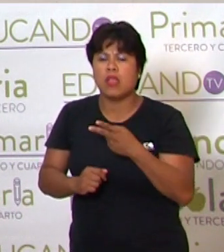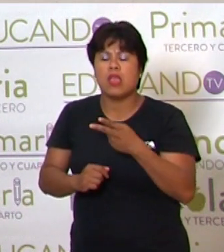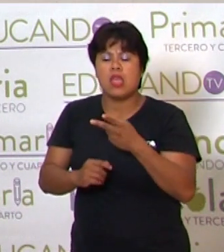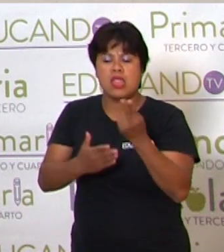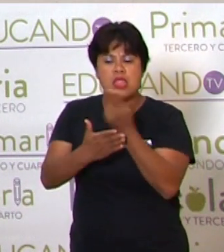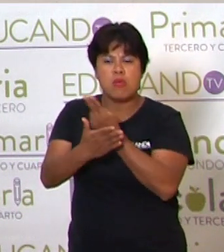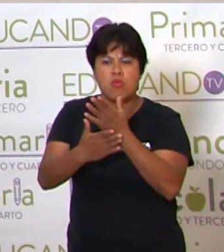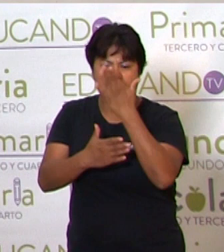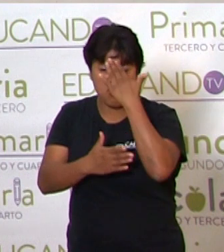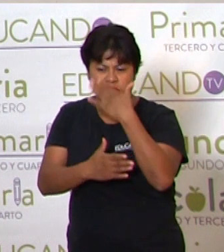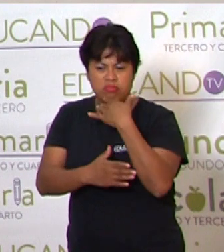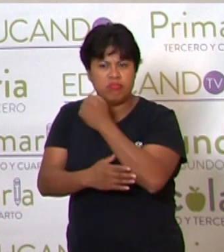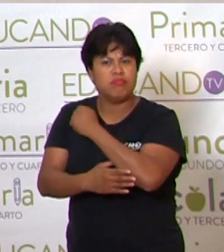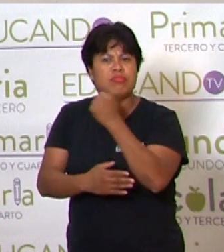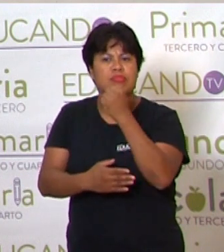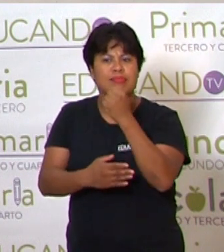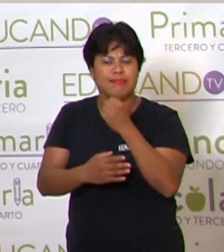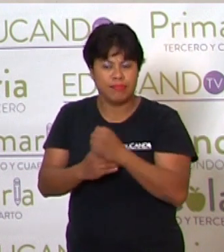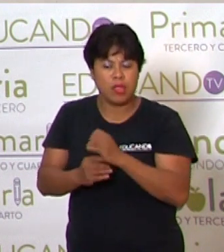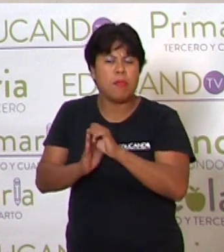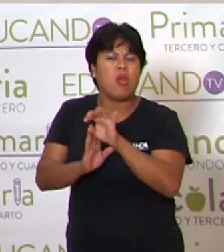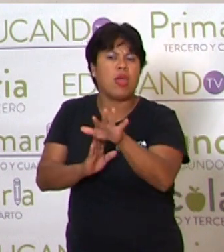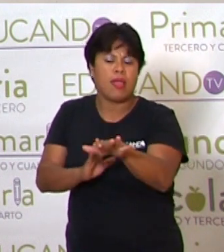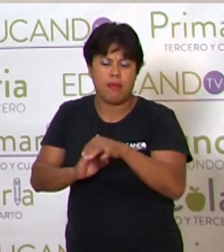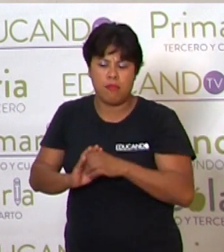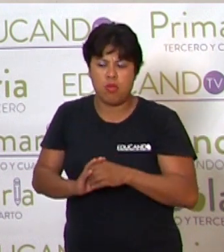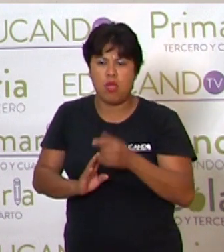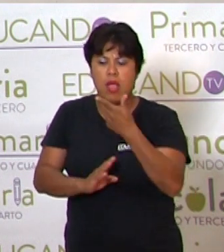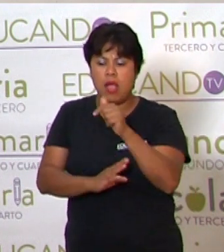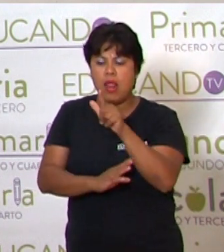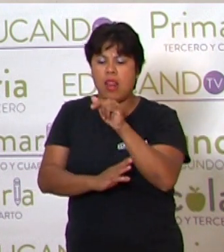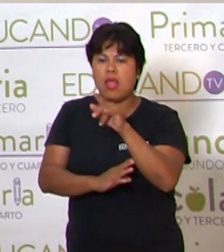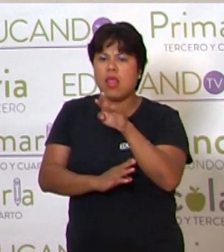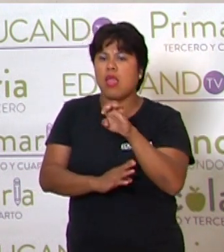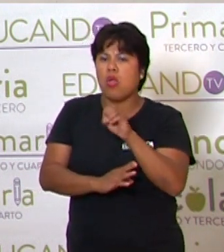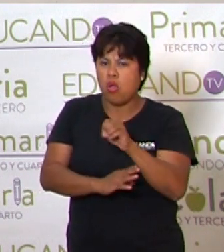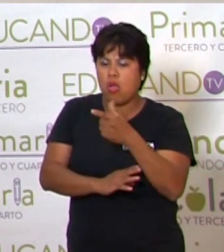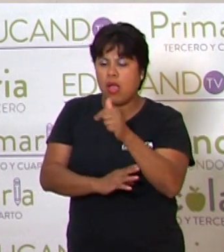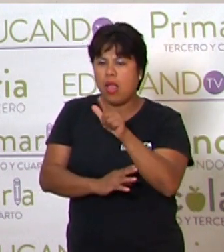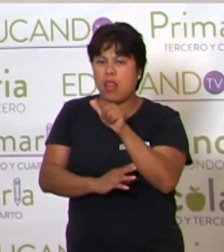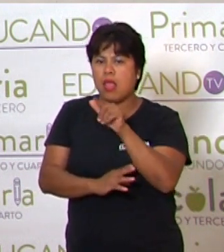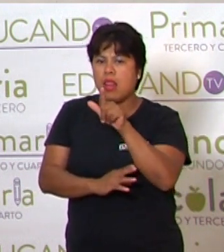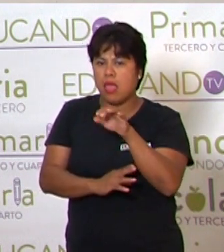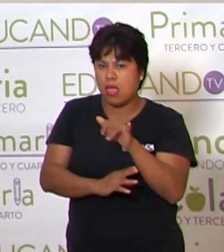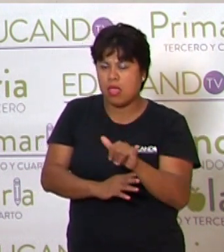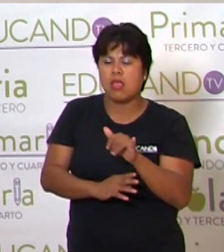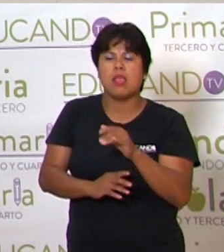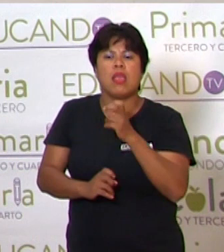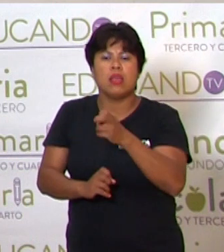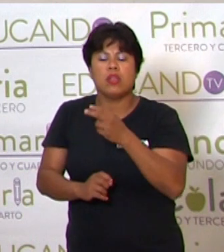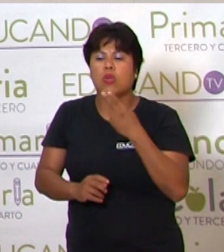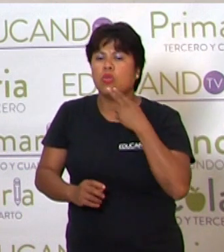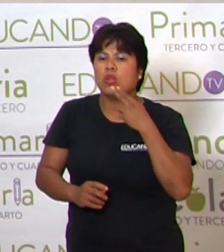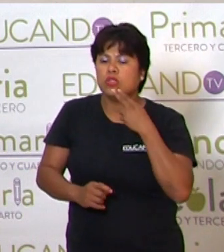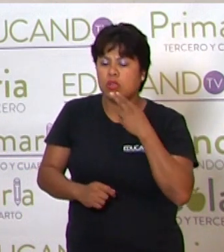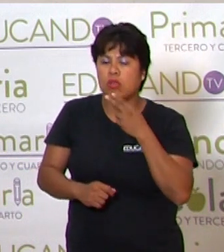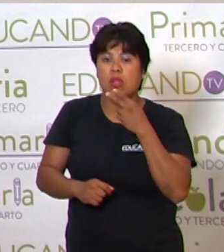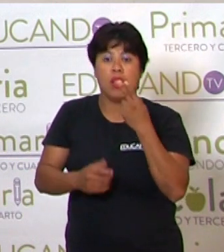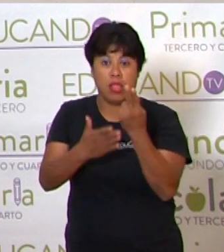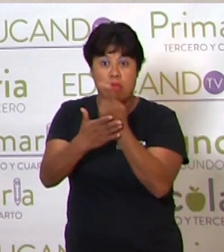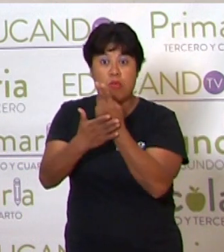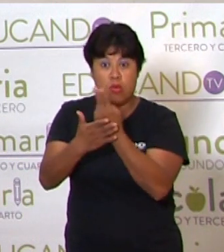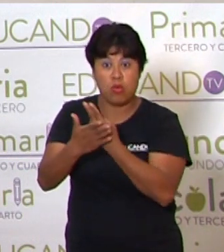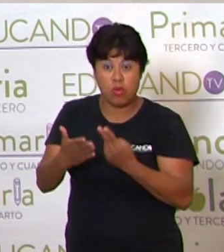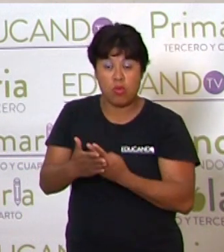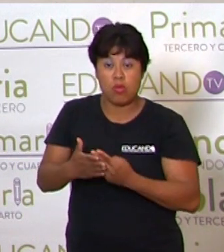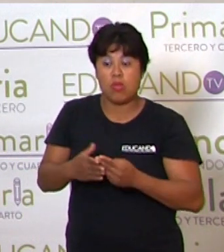artístico. Pero, por ejemplo, Galileo Galilei fue uno de los primeros que utilizó el dibujo